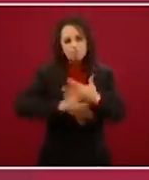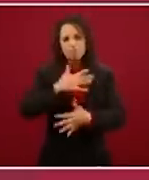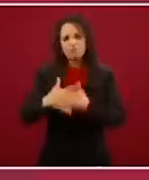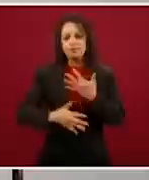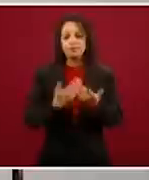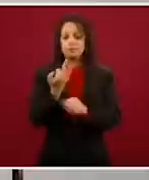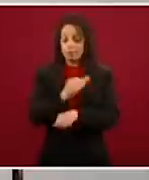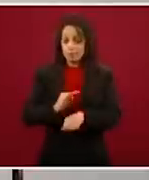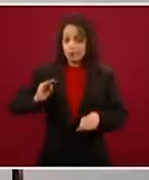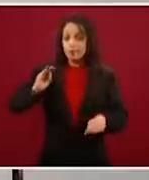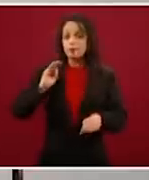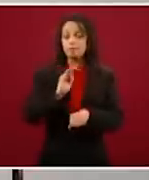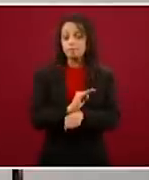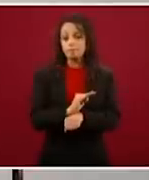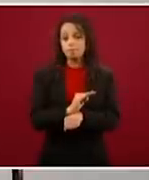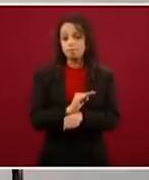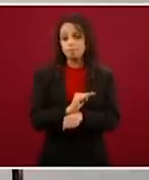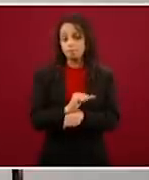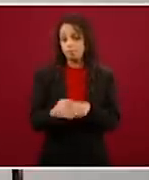proteger